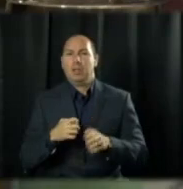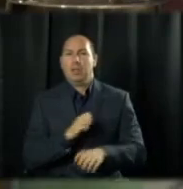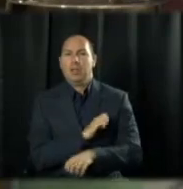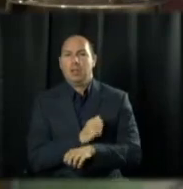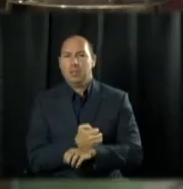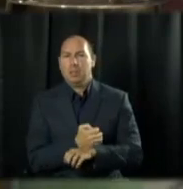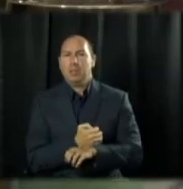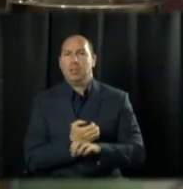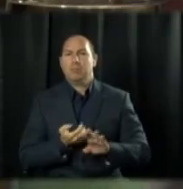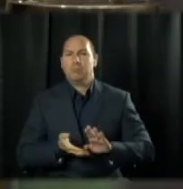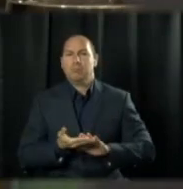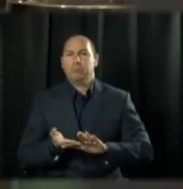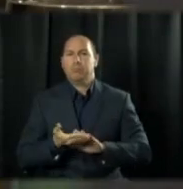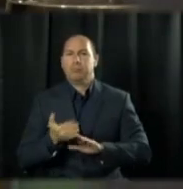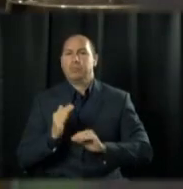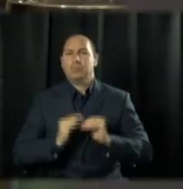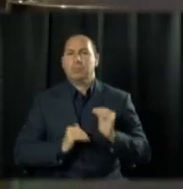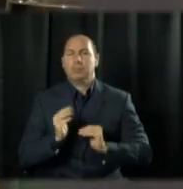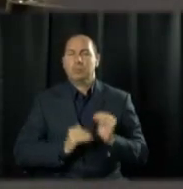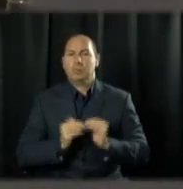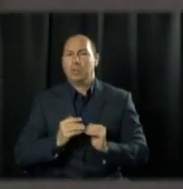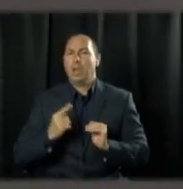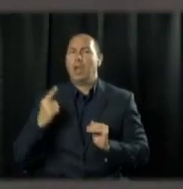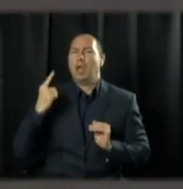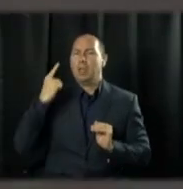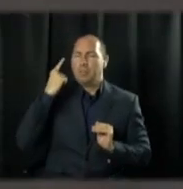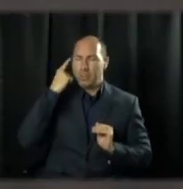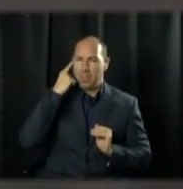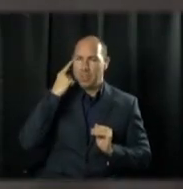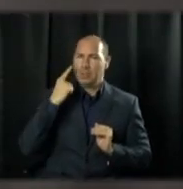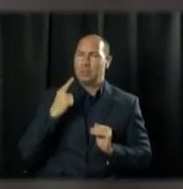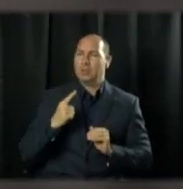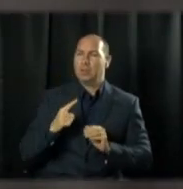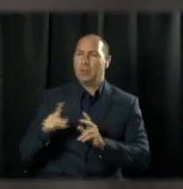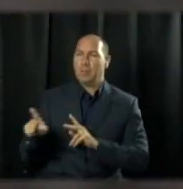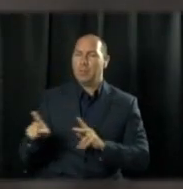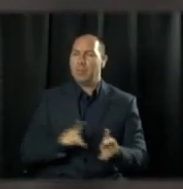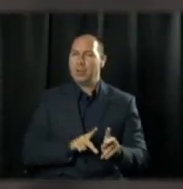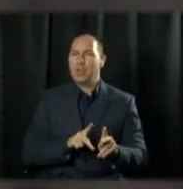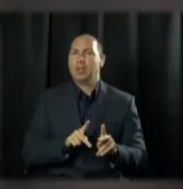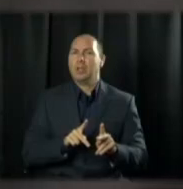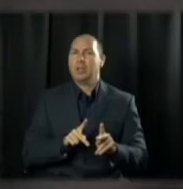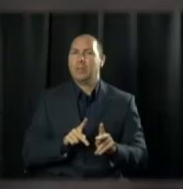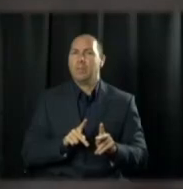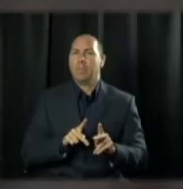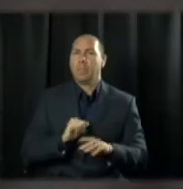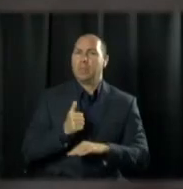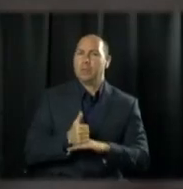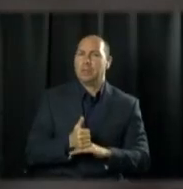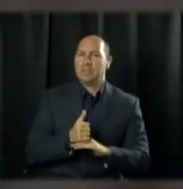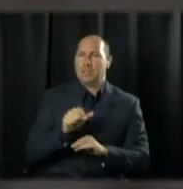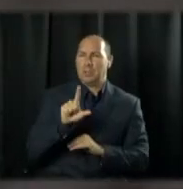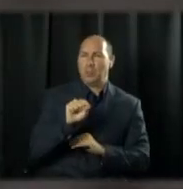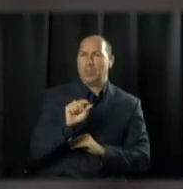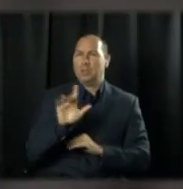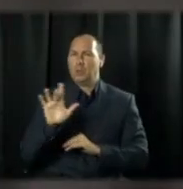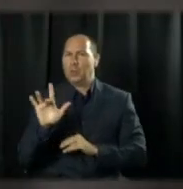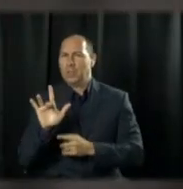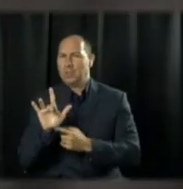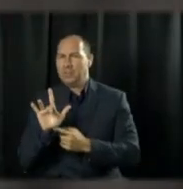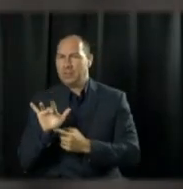que según el plan no vamos a lograr esa meta del 2025 en términos de